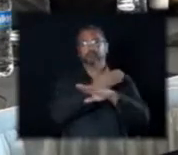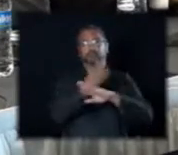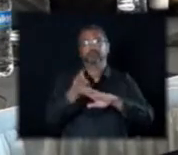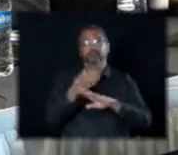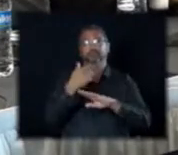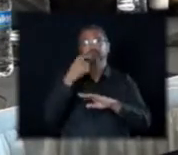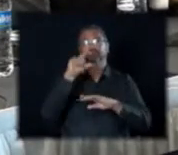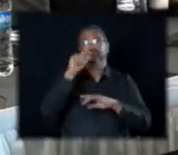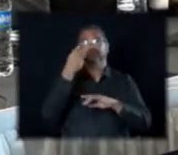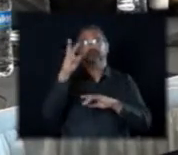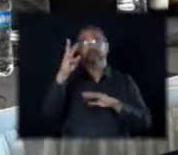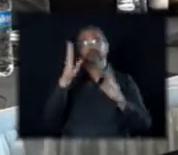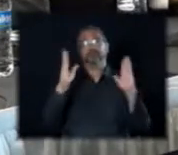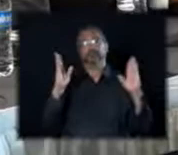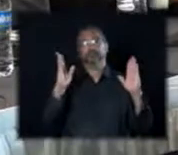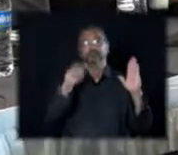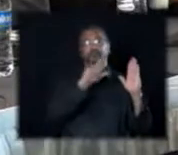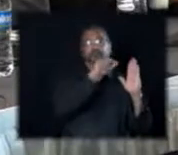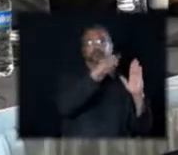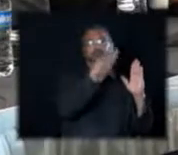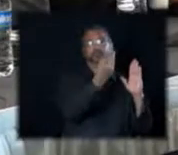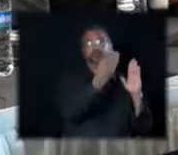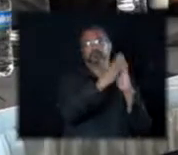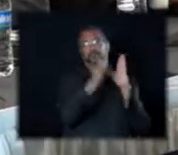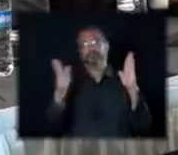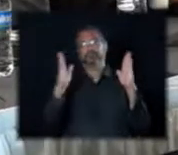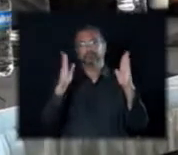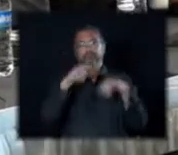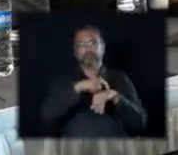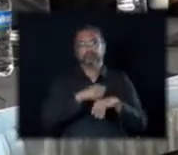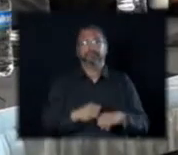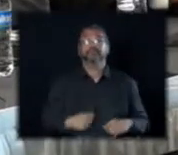2014 a diciembre 31 de